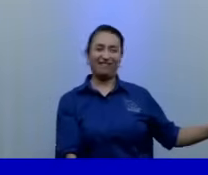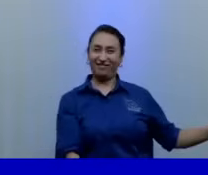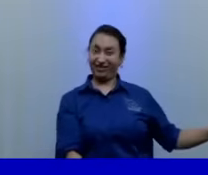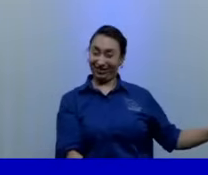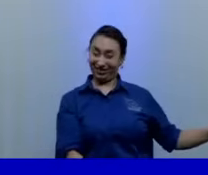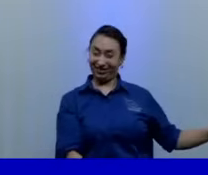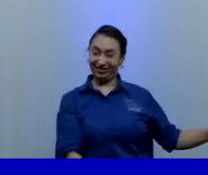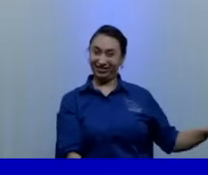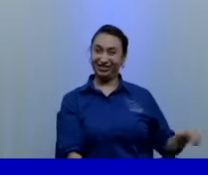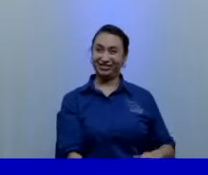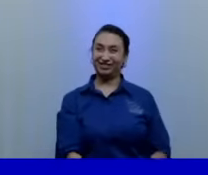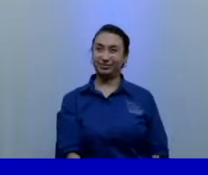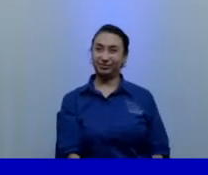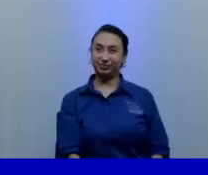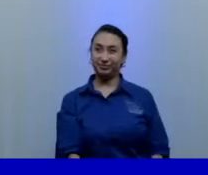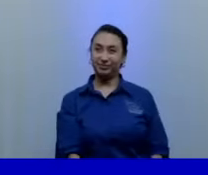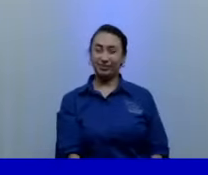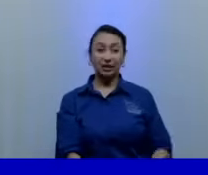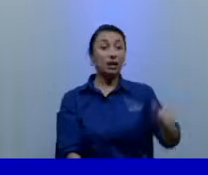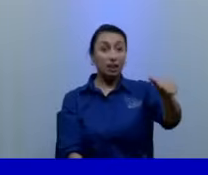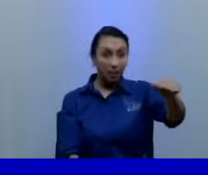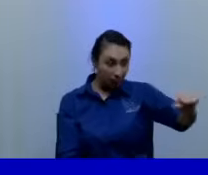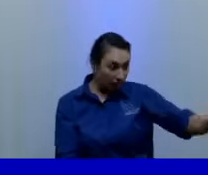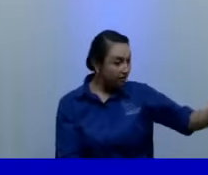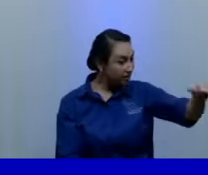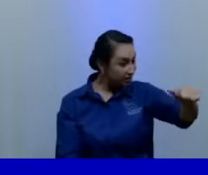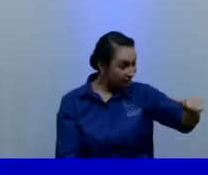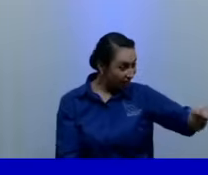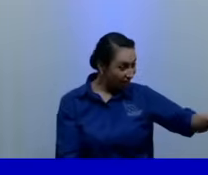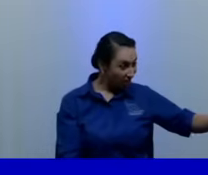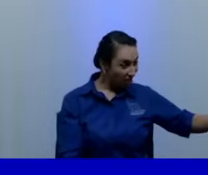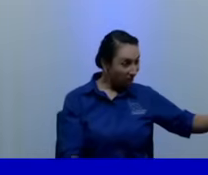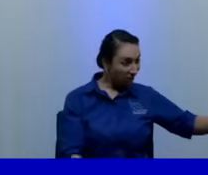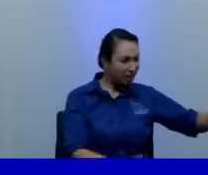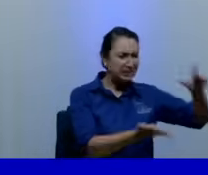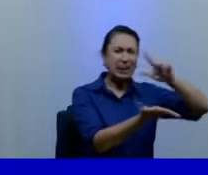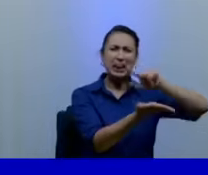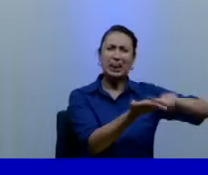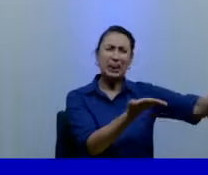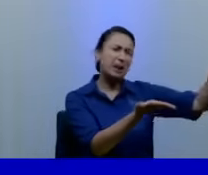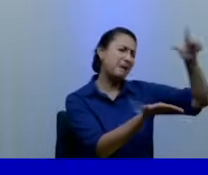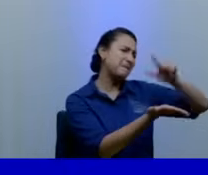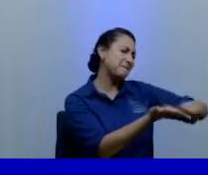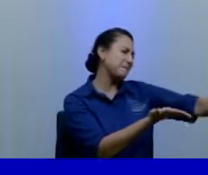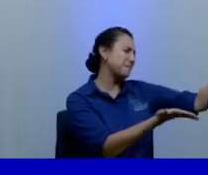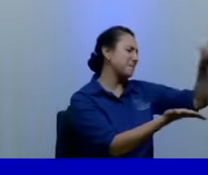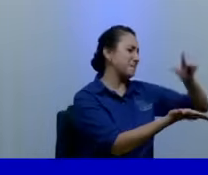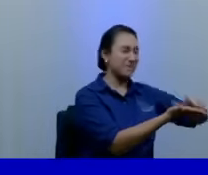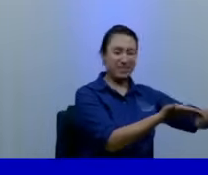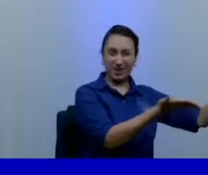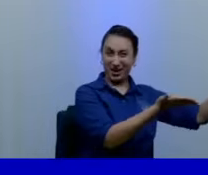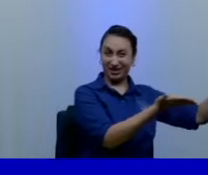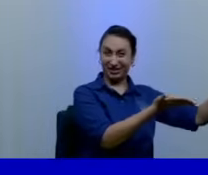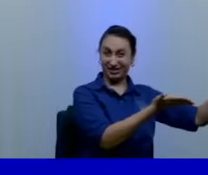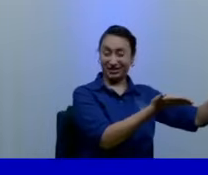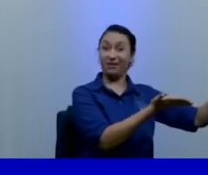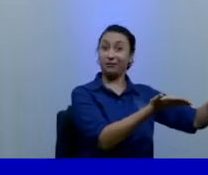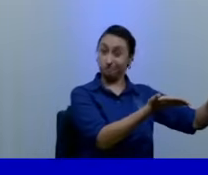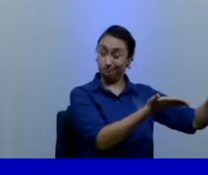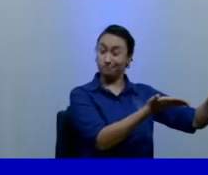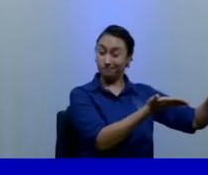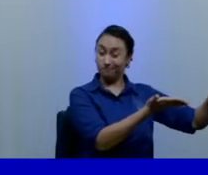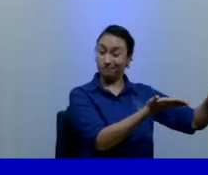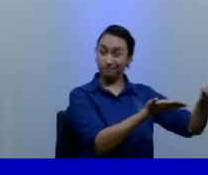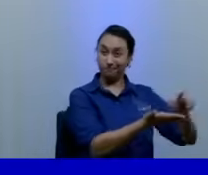Aleluya. Y las aguas han quedado purificadas hasta hoy conforme a la palabra que habló Eliseo.